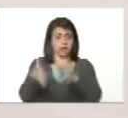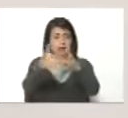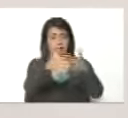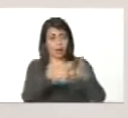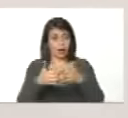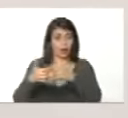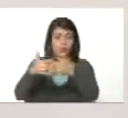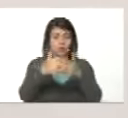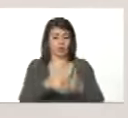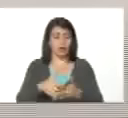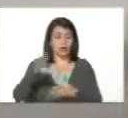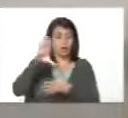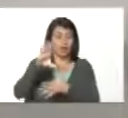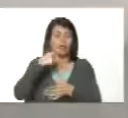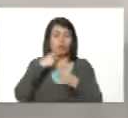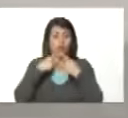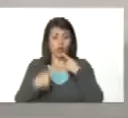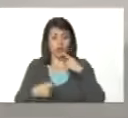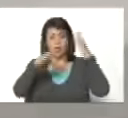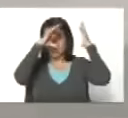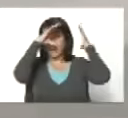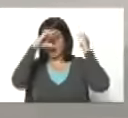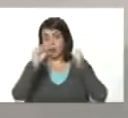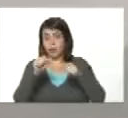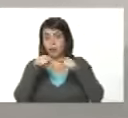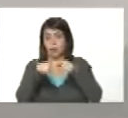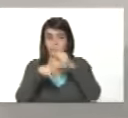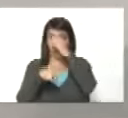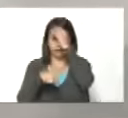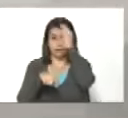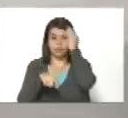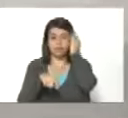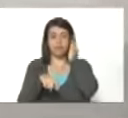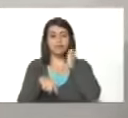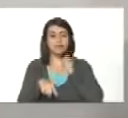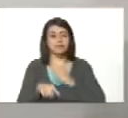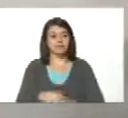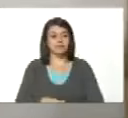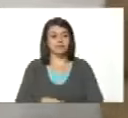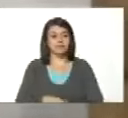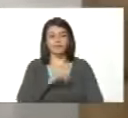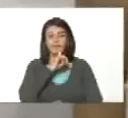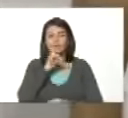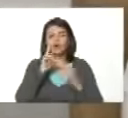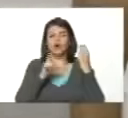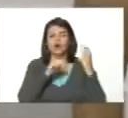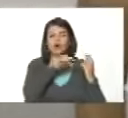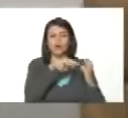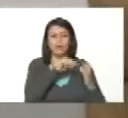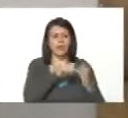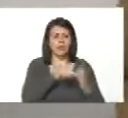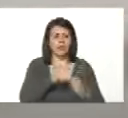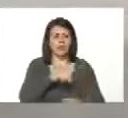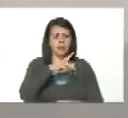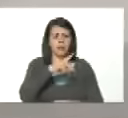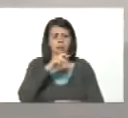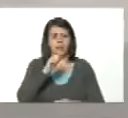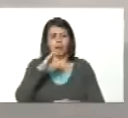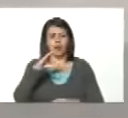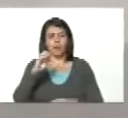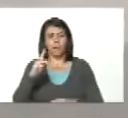Estados Unidos de América, lo dijo el embajador, ¿cómo se llama el que está en Colombia? Paco Palmieri.